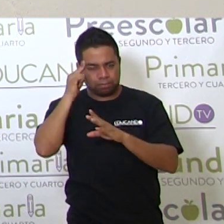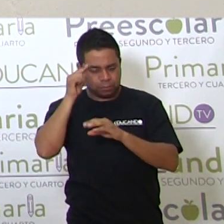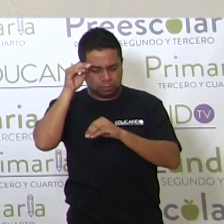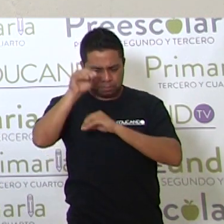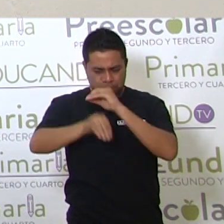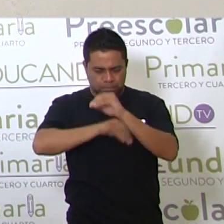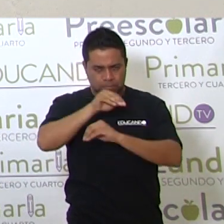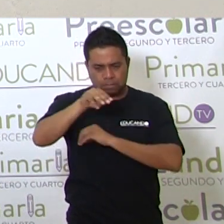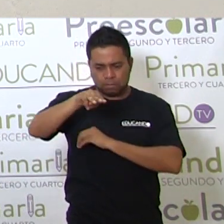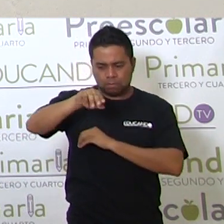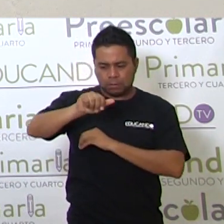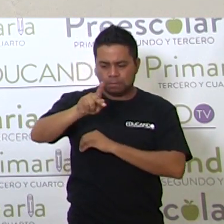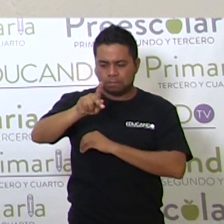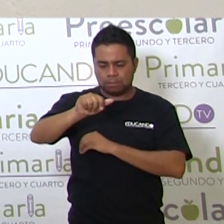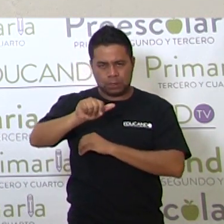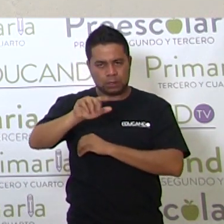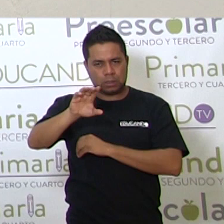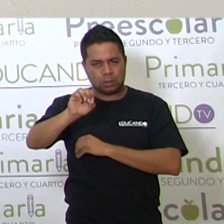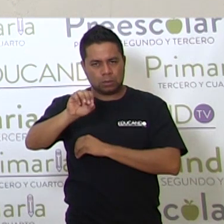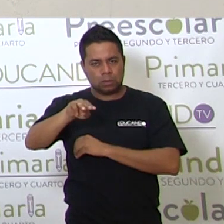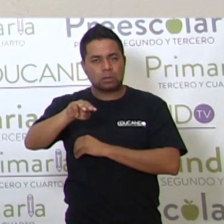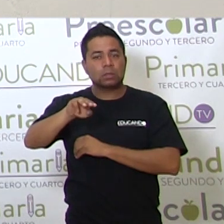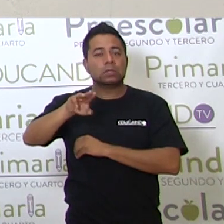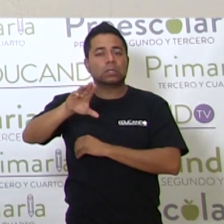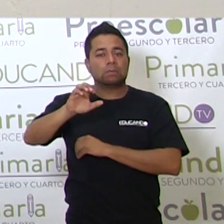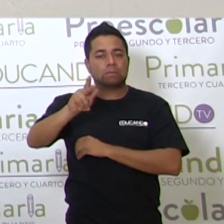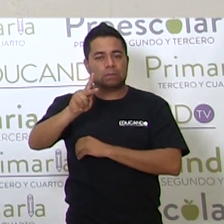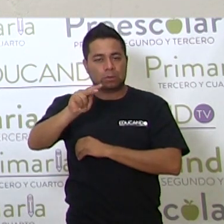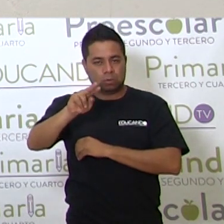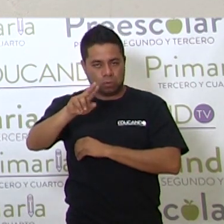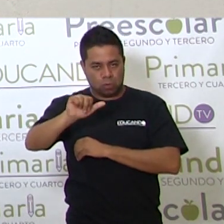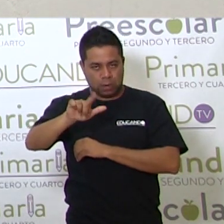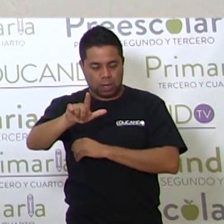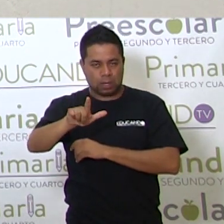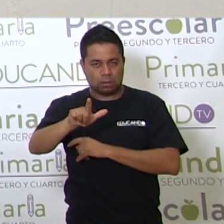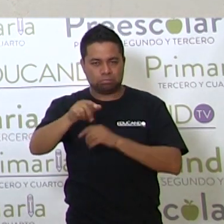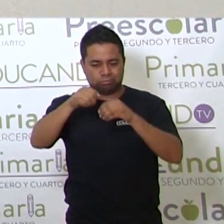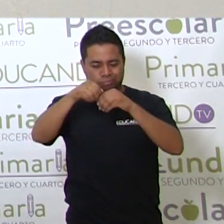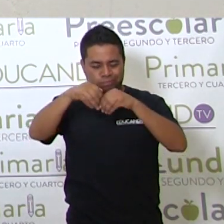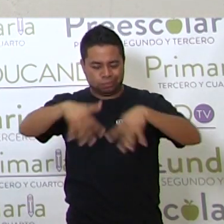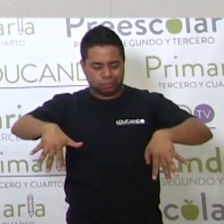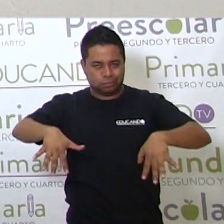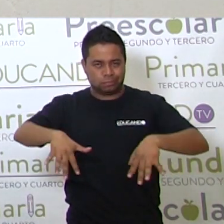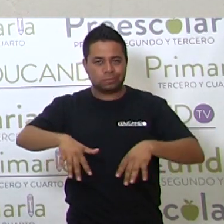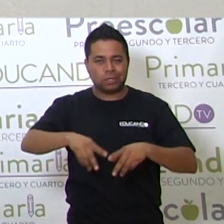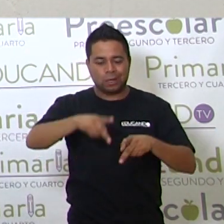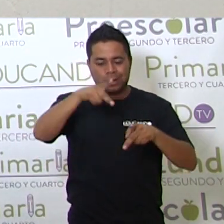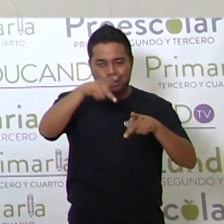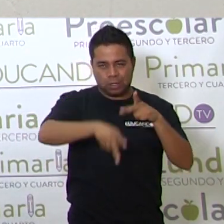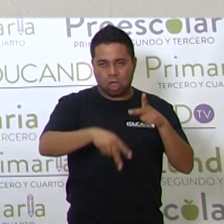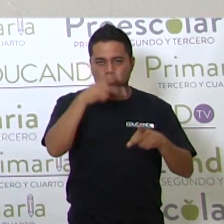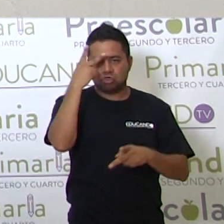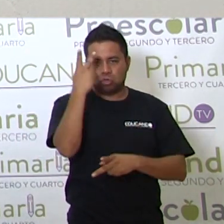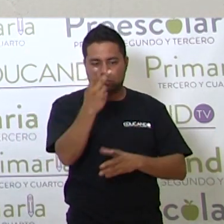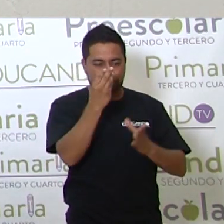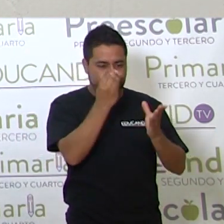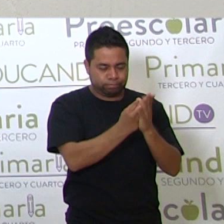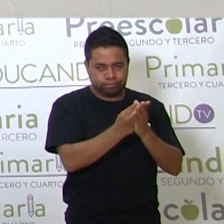mapa conceptual. El tema va a estar dividido en dos sesiones, siendo esta la